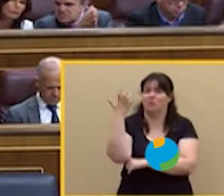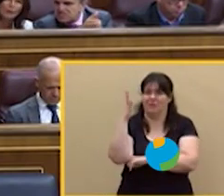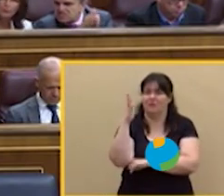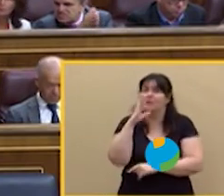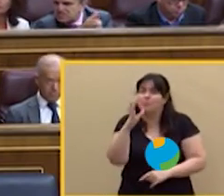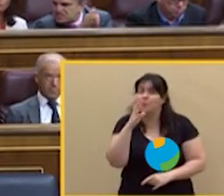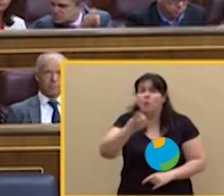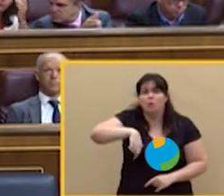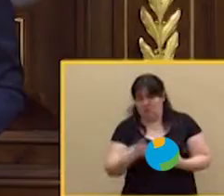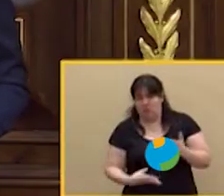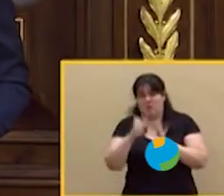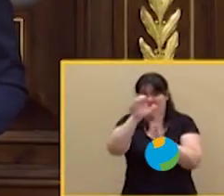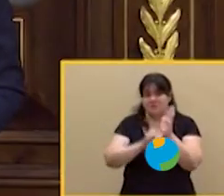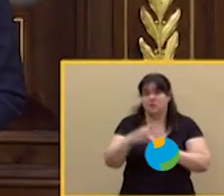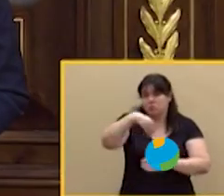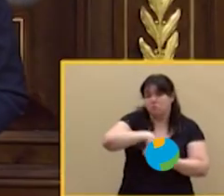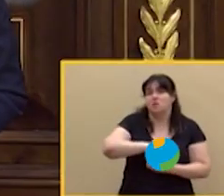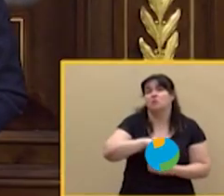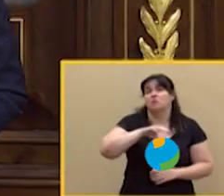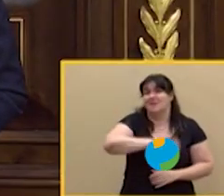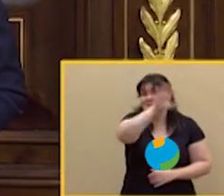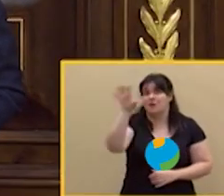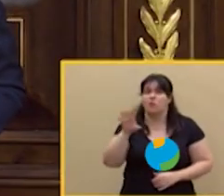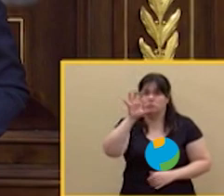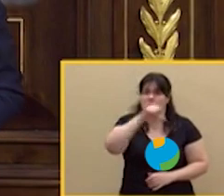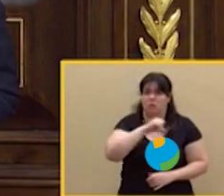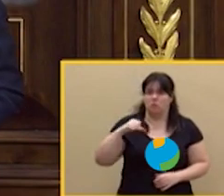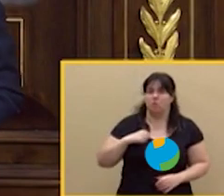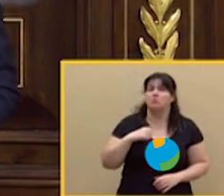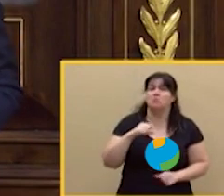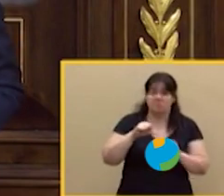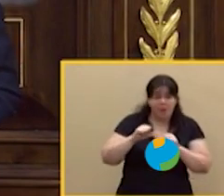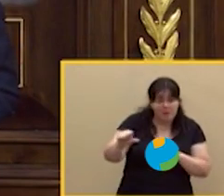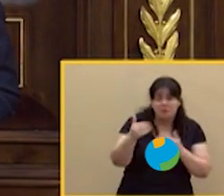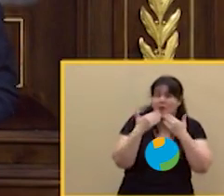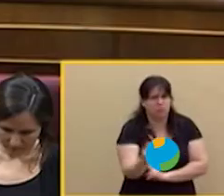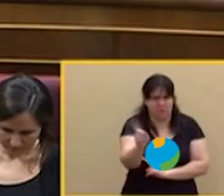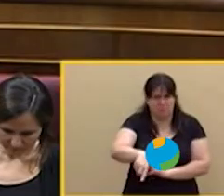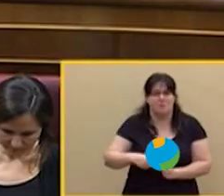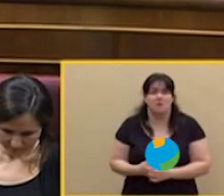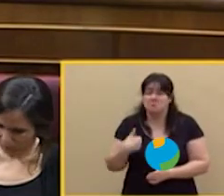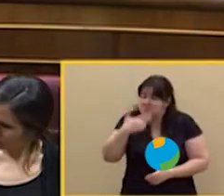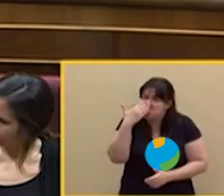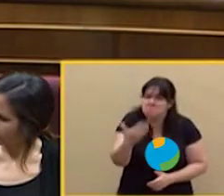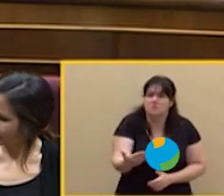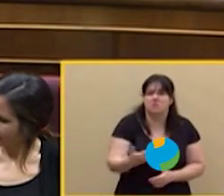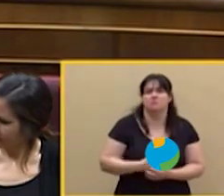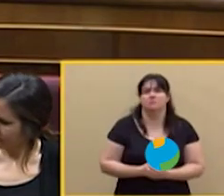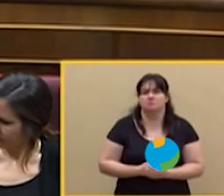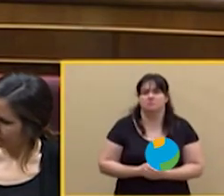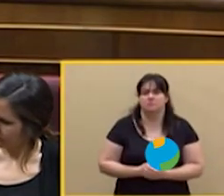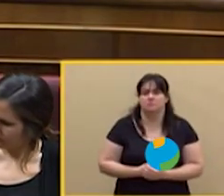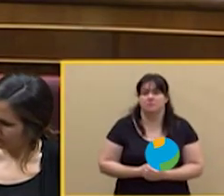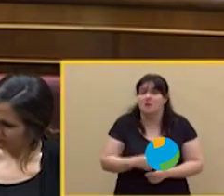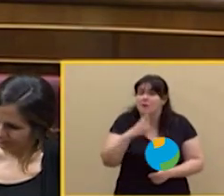continuaría en Moncloa si fuese la segunda votación del debate de investidura. Pero ha sido la primera votación y las negociaciones de su partido con